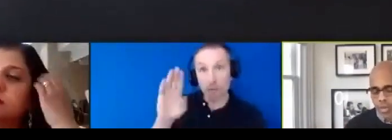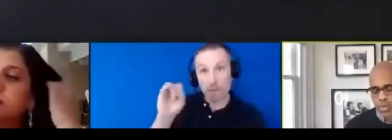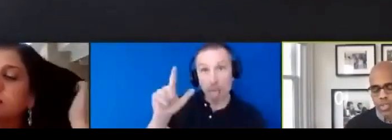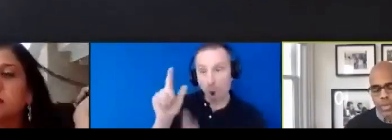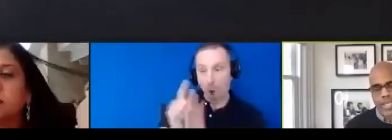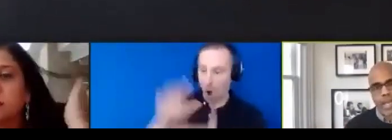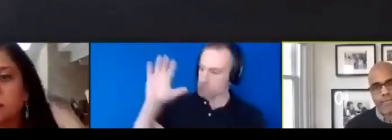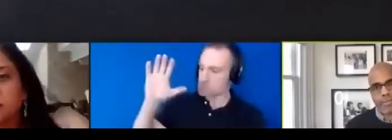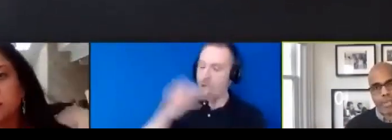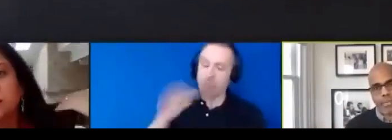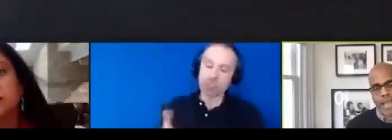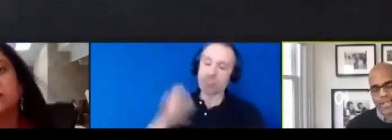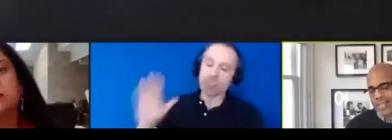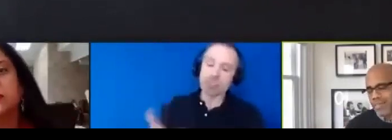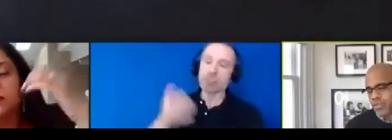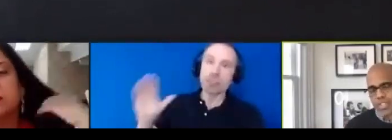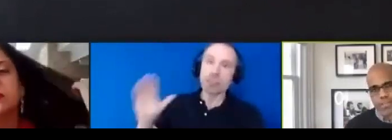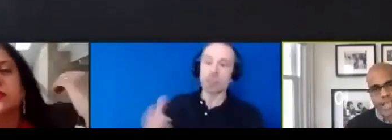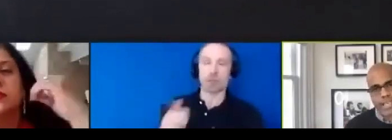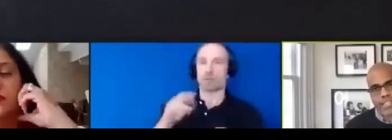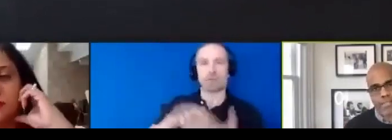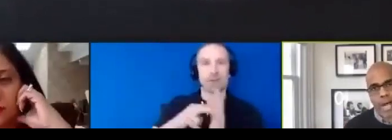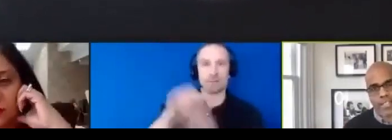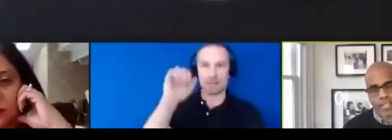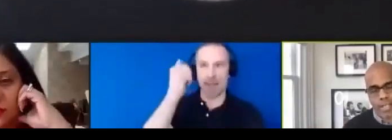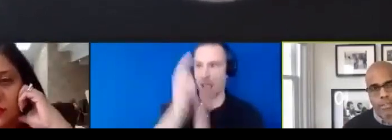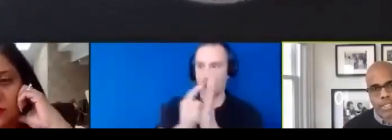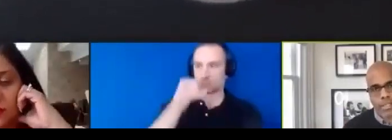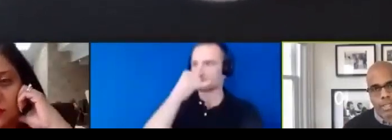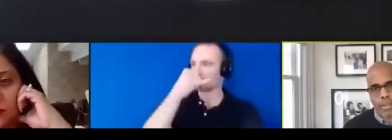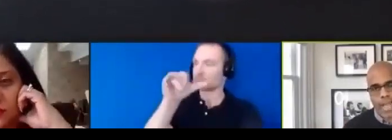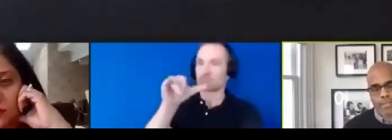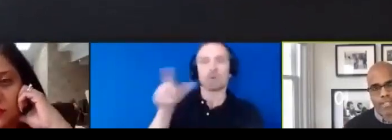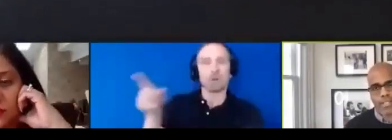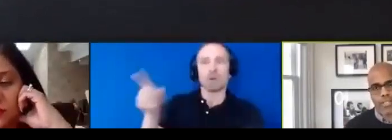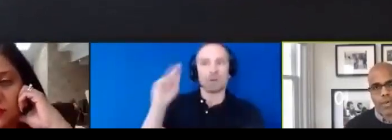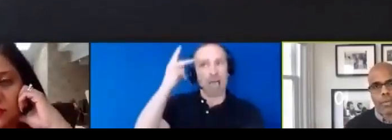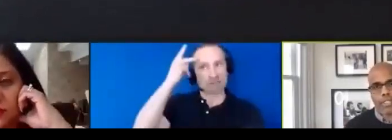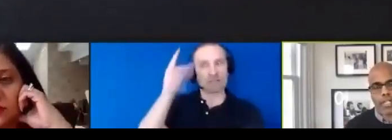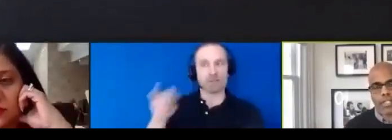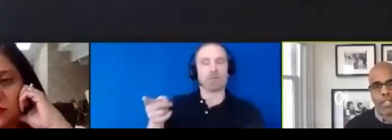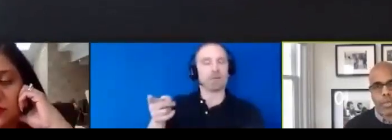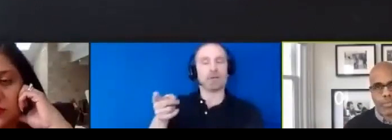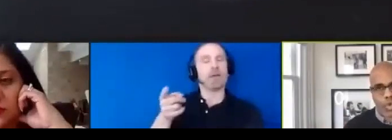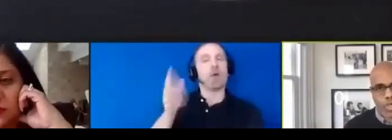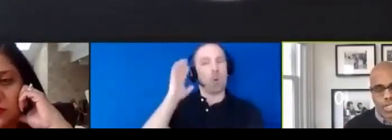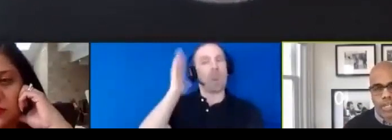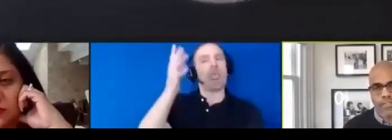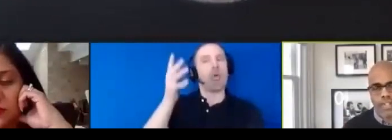lugar para que evitar de que esto suceda rápido así que el senador james tell the west hansen este